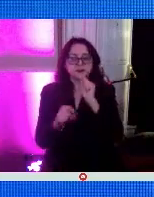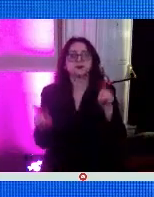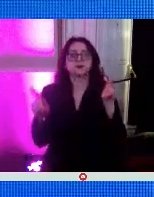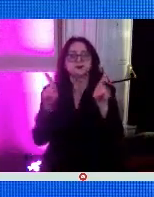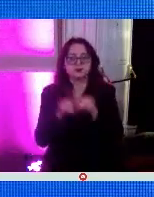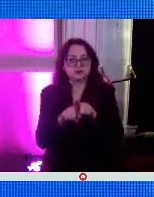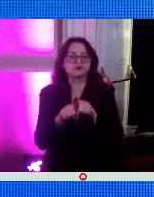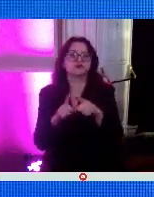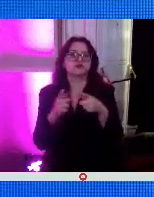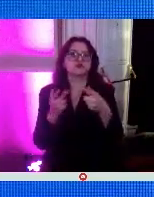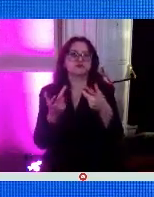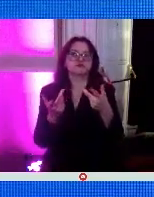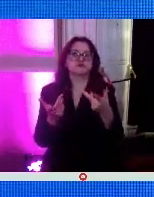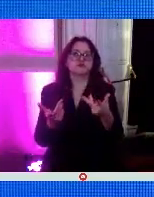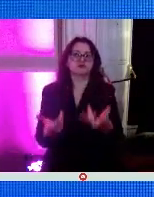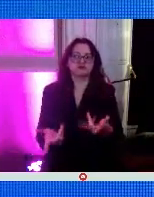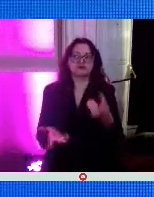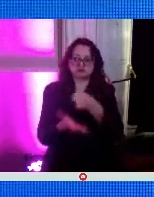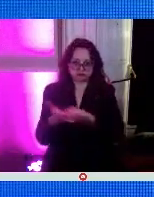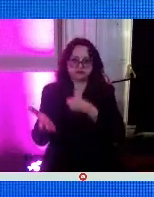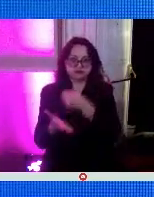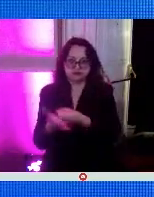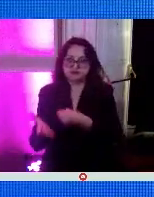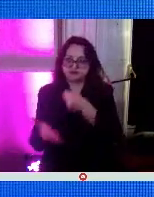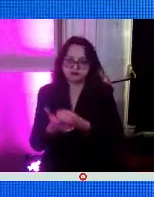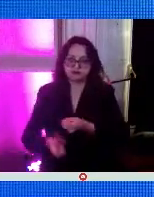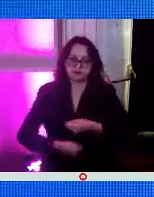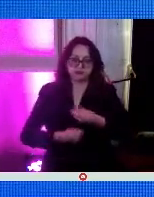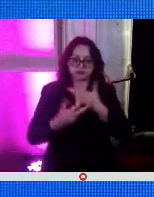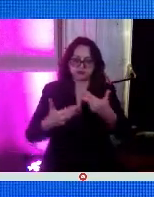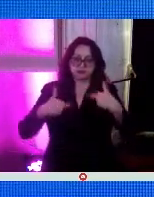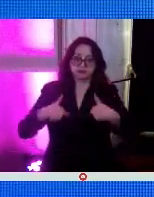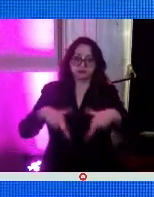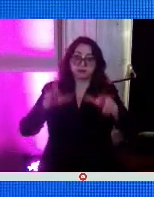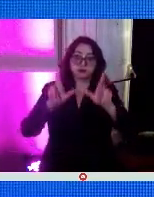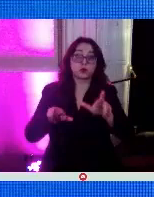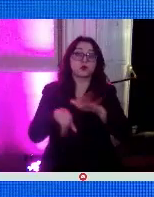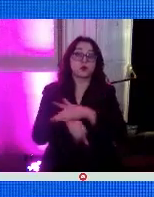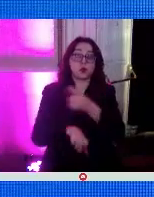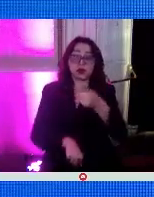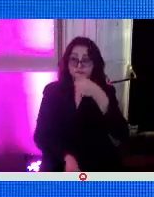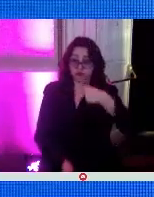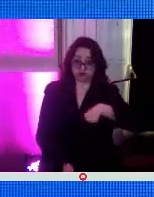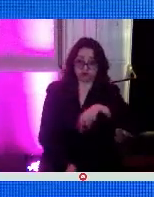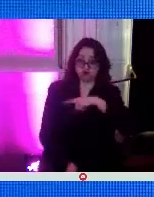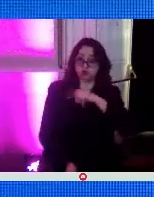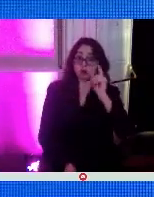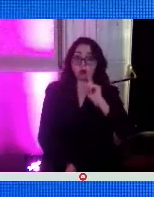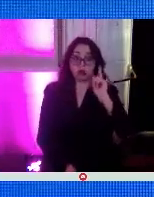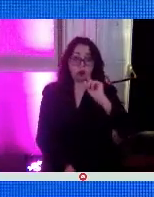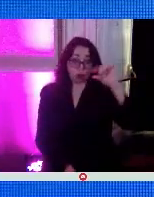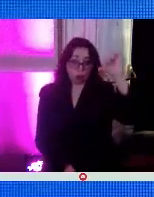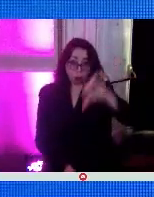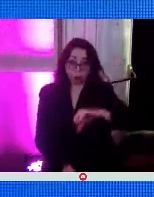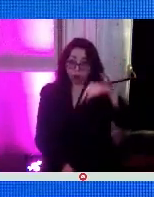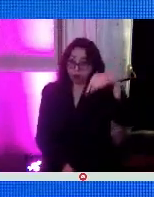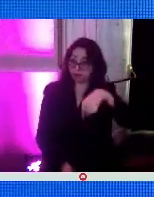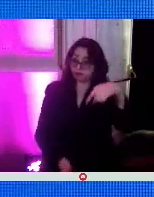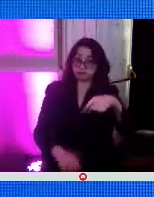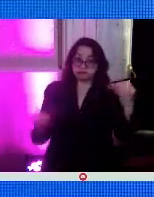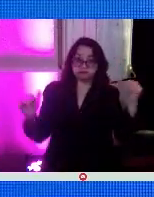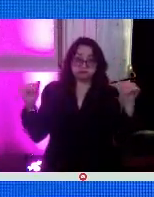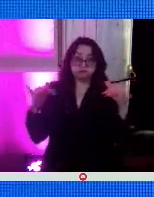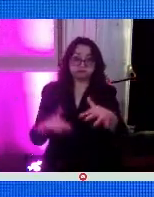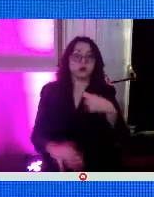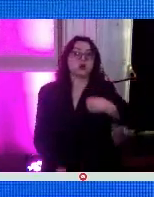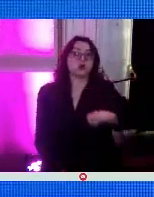que somos, teniendo y dedicando el tiempo a pensar, a trabajar para llevar eso adelante y tener el